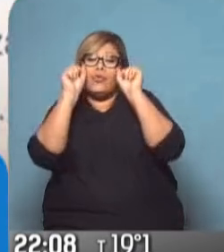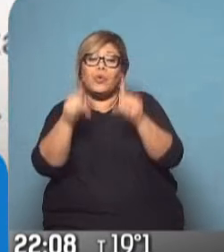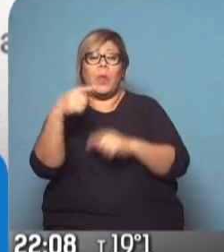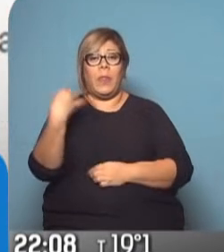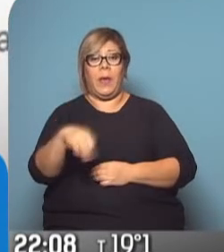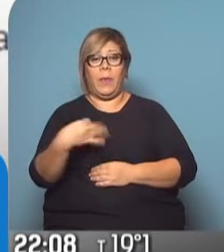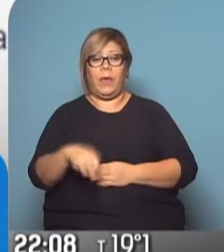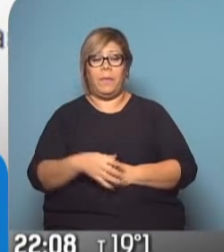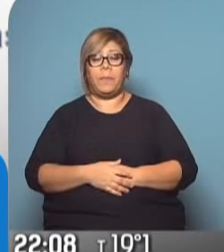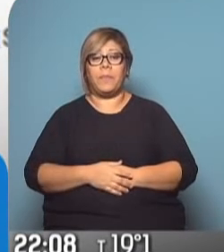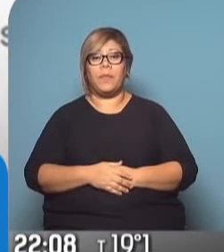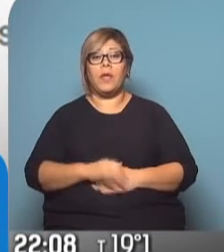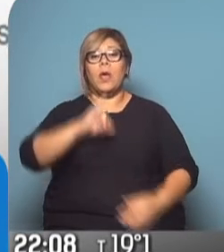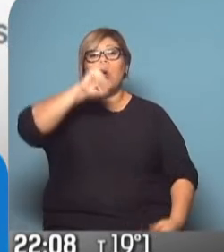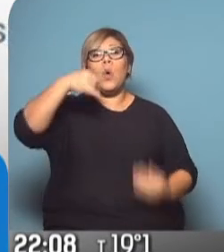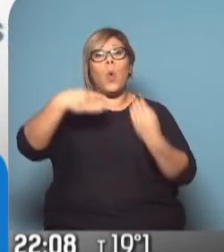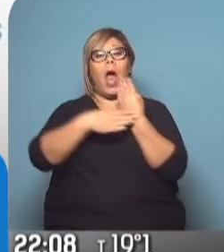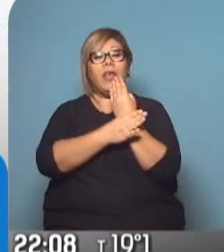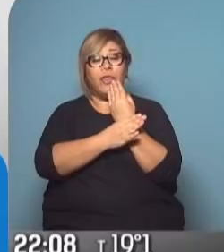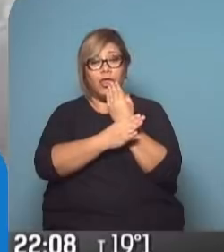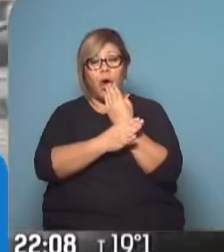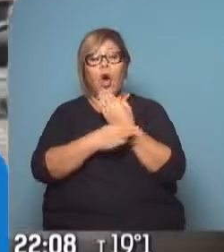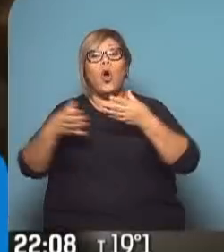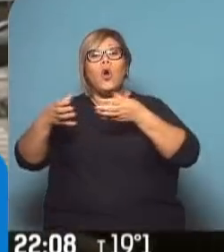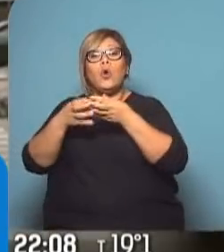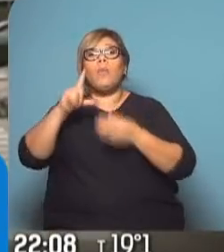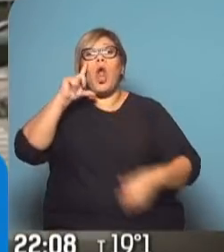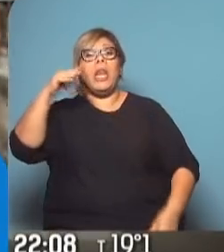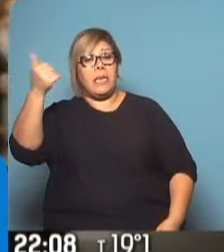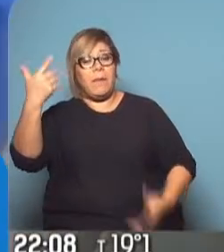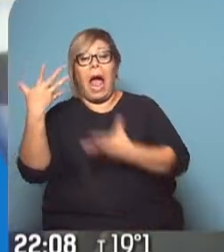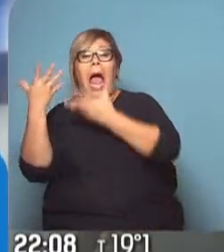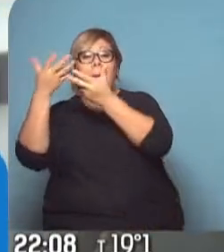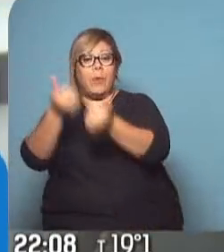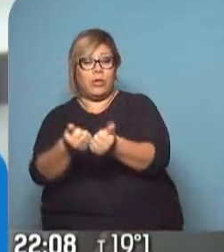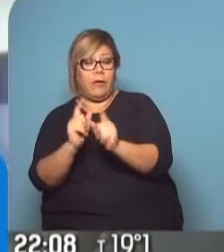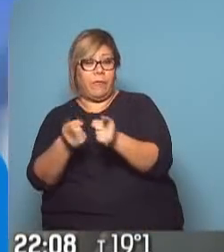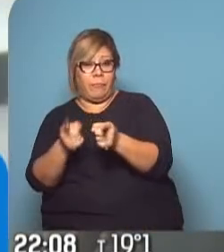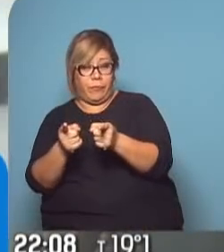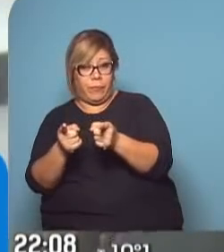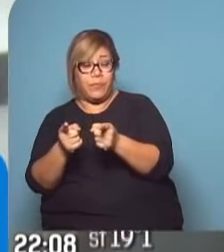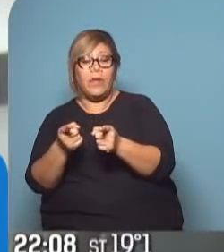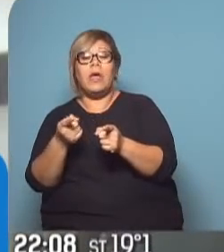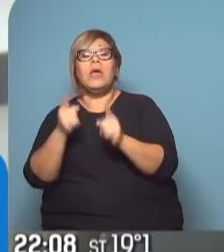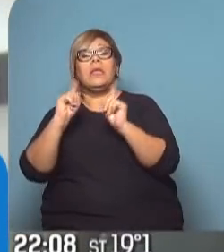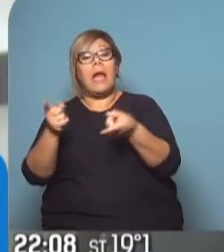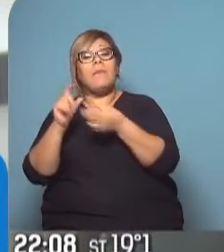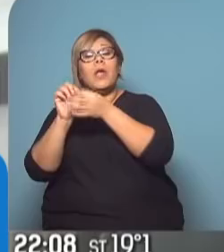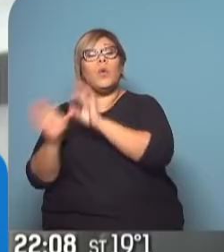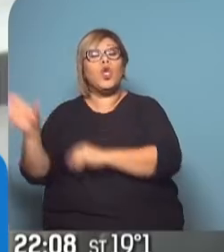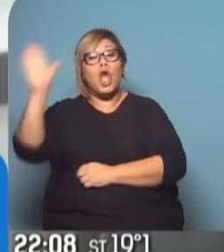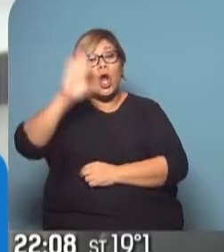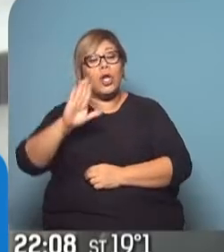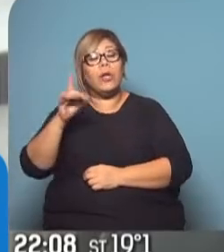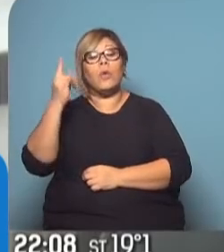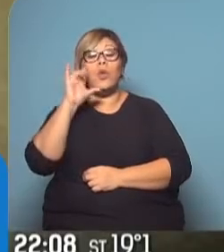A favor de Guaidó, ratificó su posición el Grupo de Lima. Desde Bruselas, la Unión Europea pidió una salida pacífica a la crisis sin